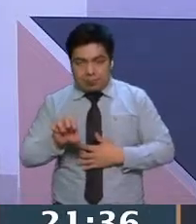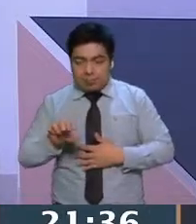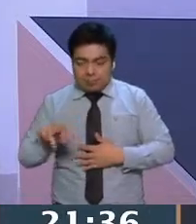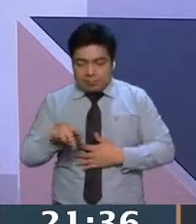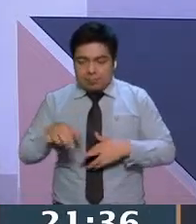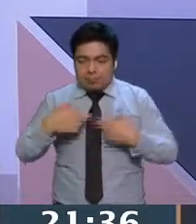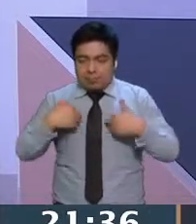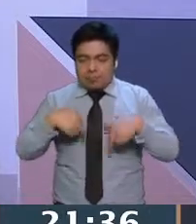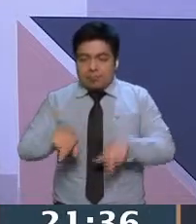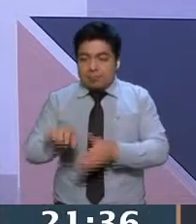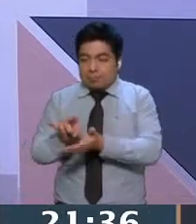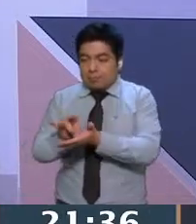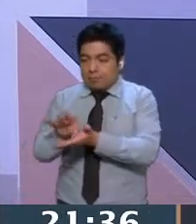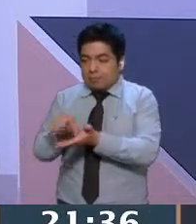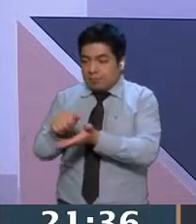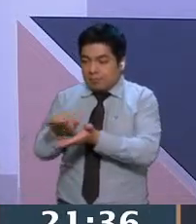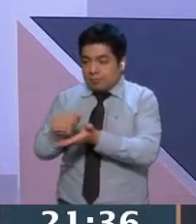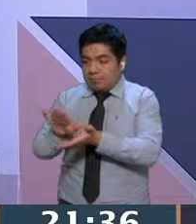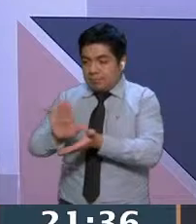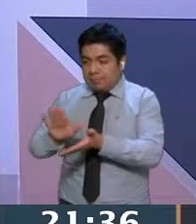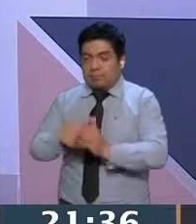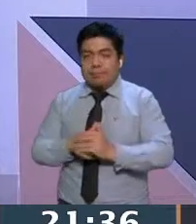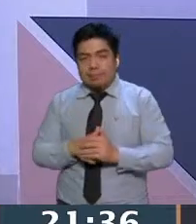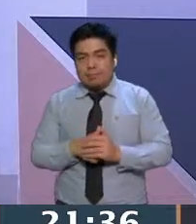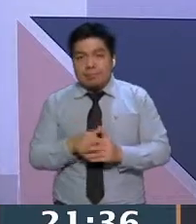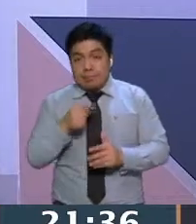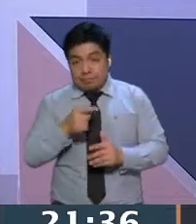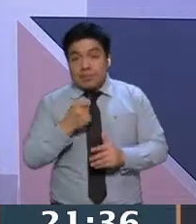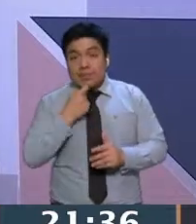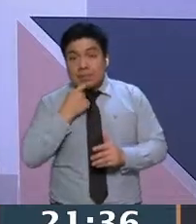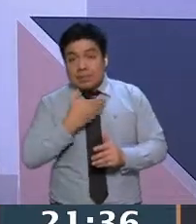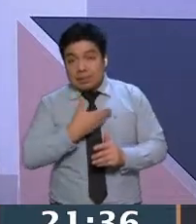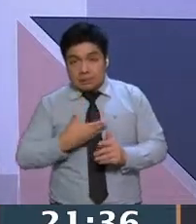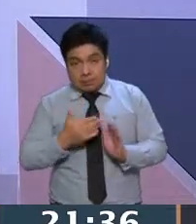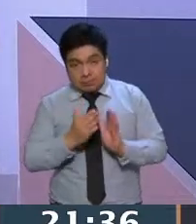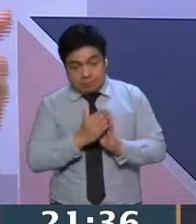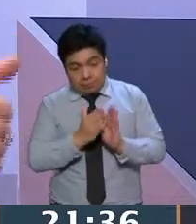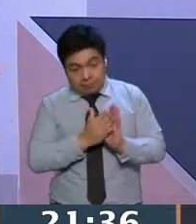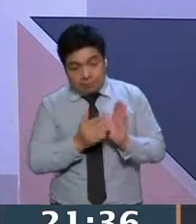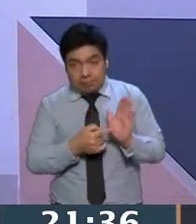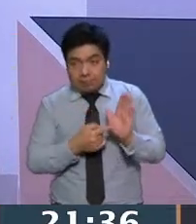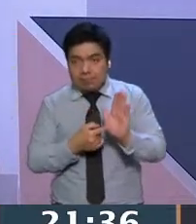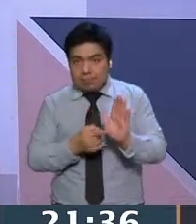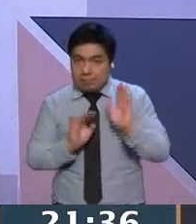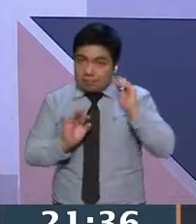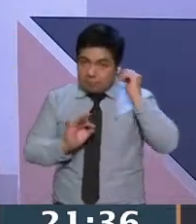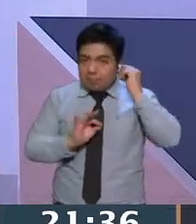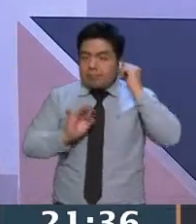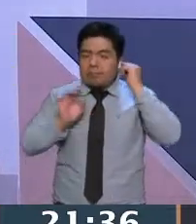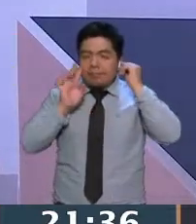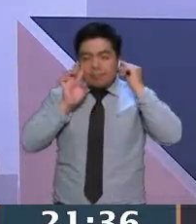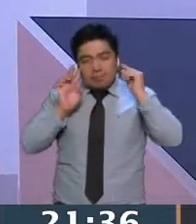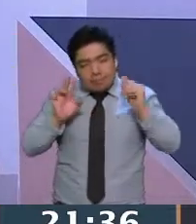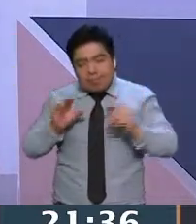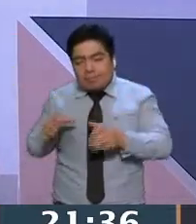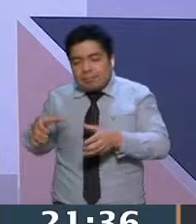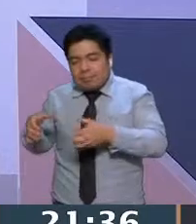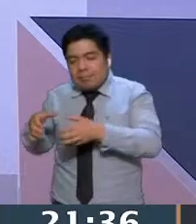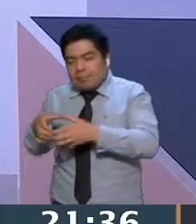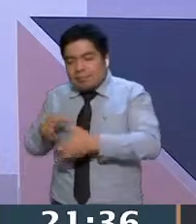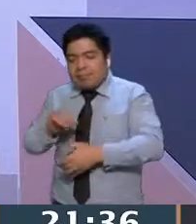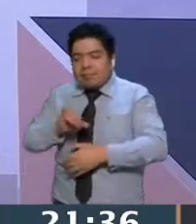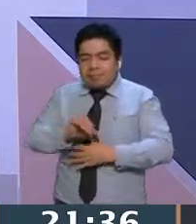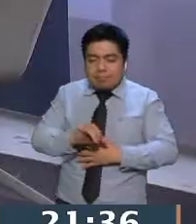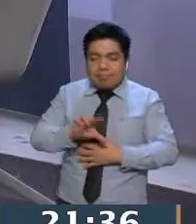plurinominal van para afuera. Obviamente eso propone López Obrador y se trata de negociar, a ver qué dice la oposición, por qué